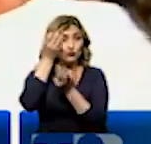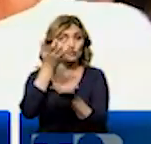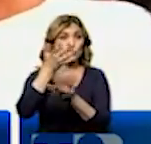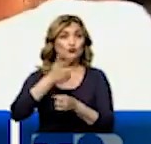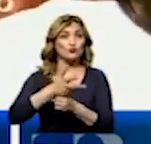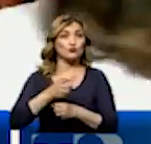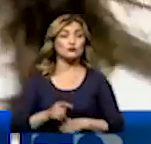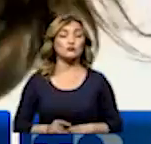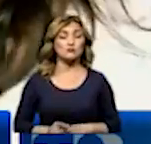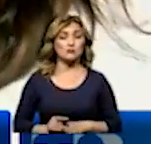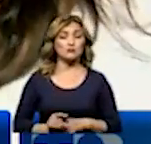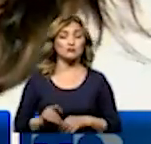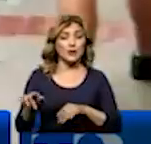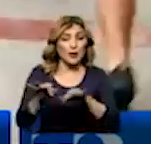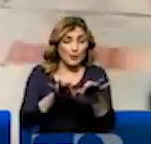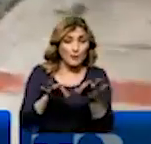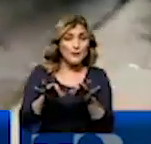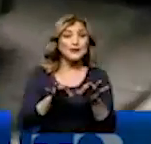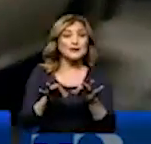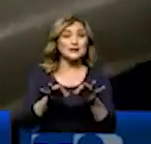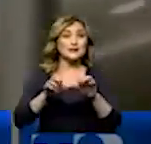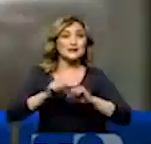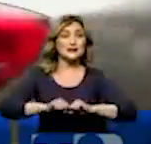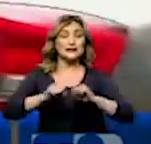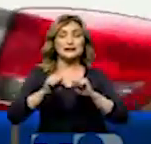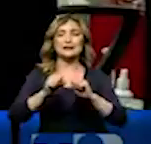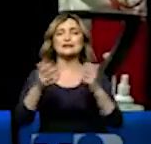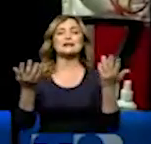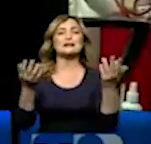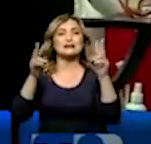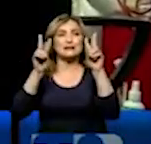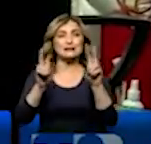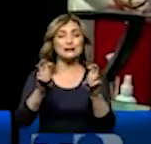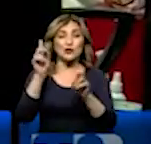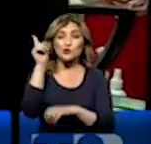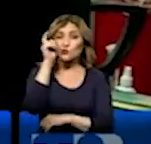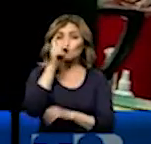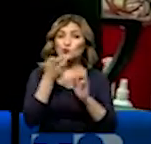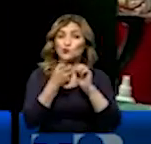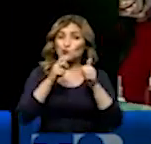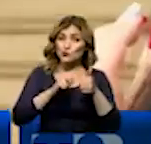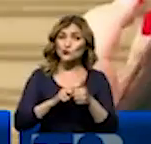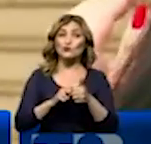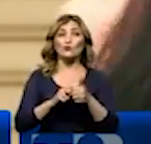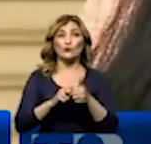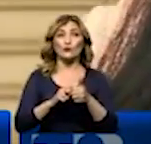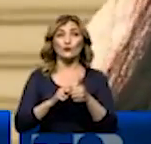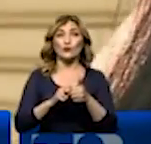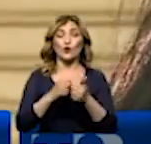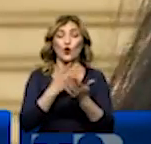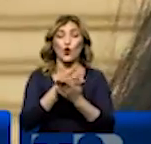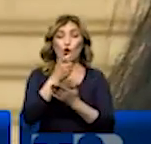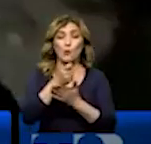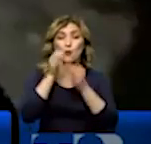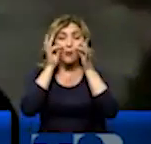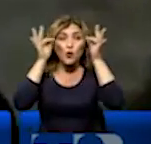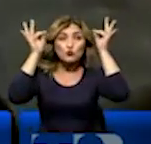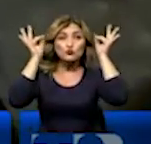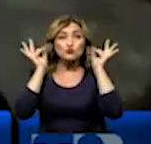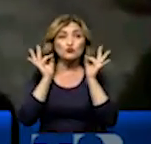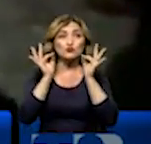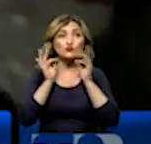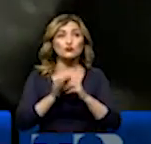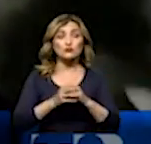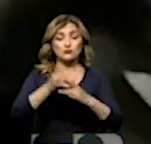video. Ella también explica algo que nos podrá sonar familiar, las complicaciones que tienen para conseguir una mascarilla. Por motivo